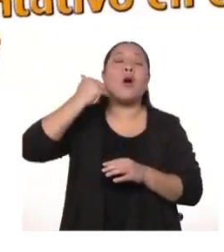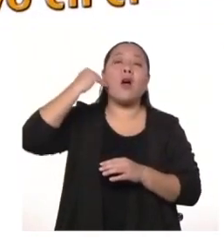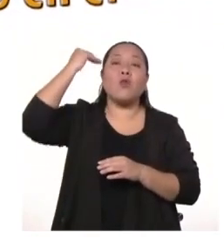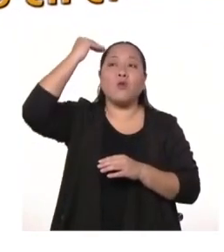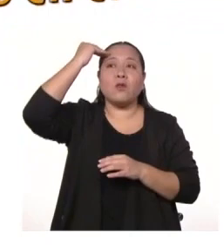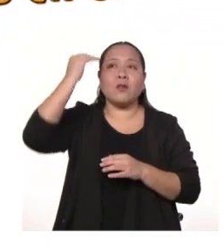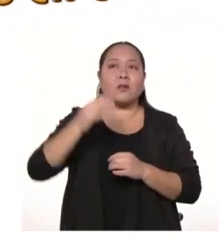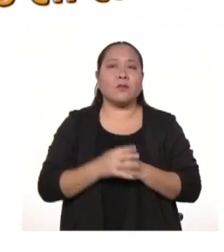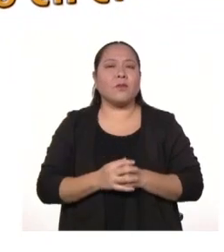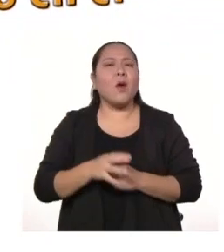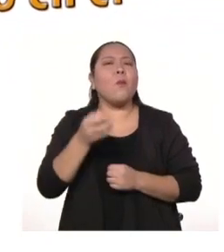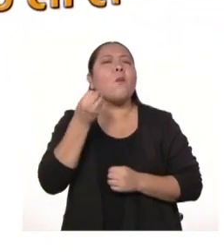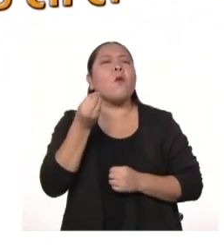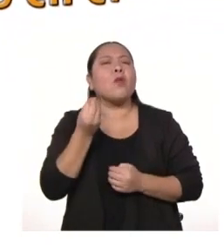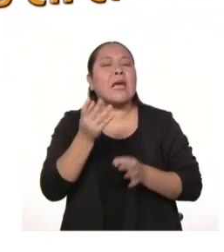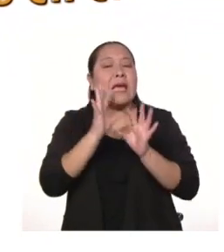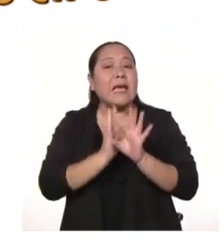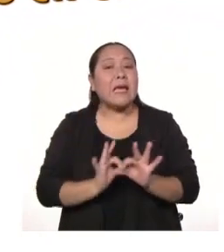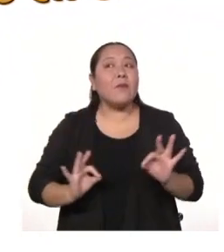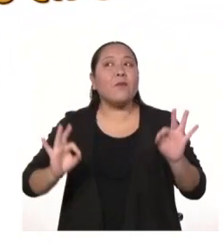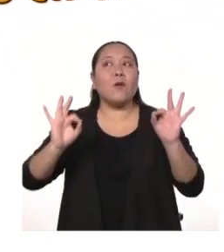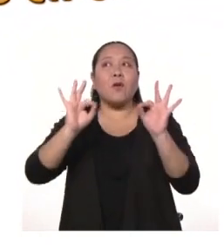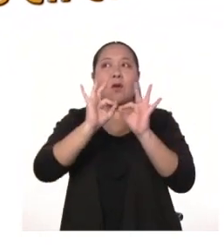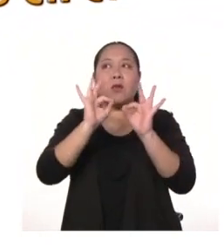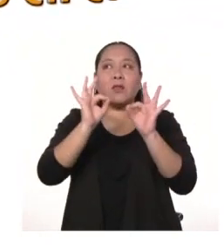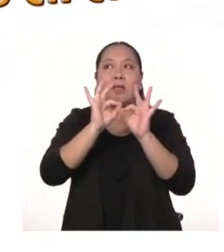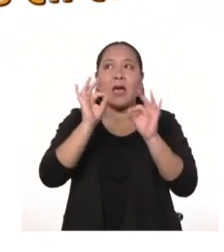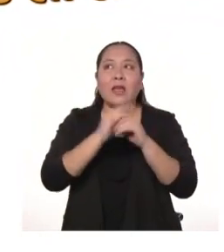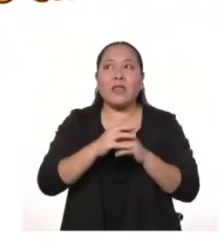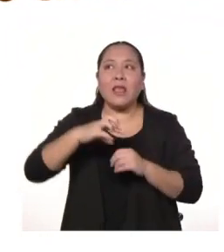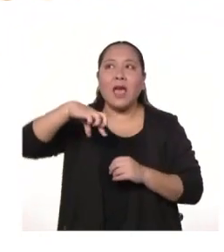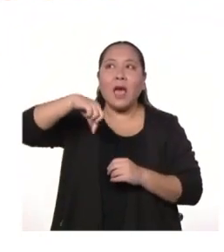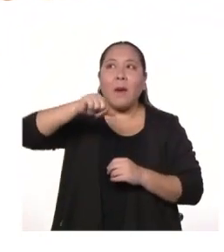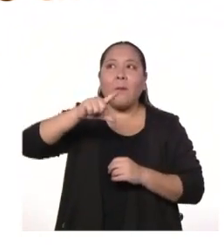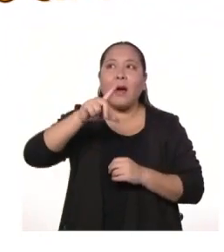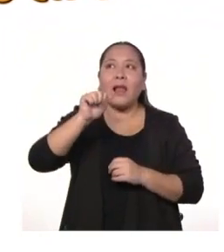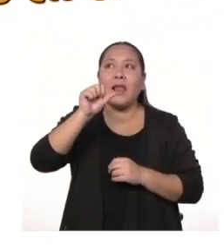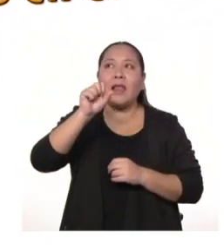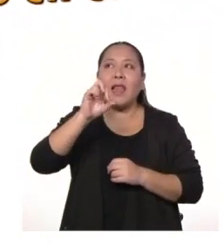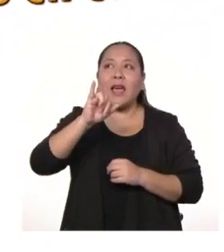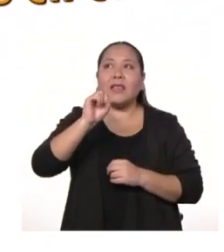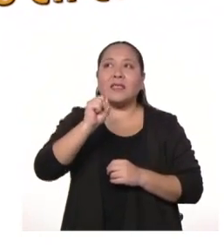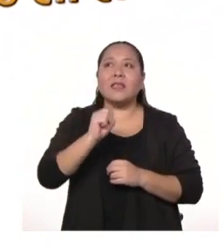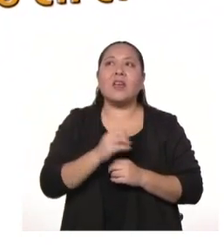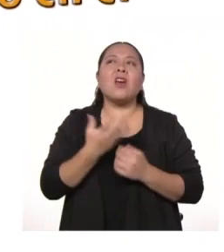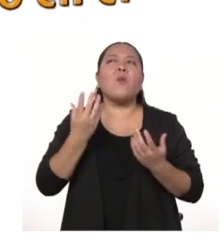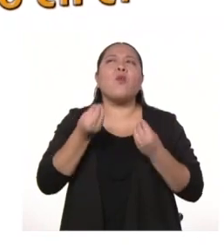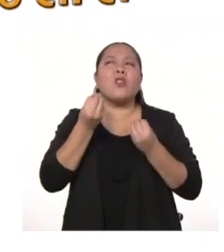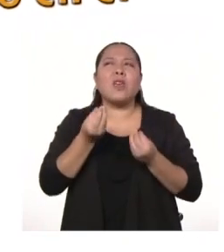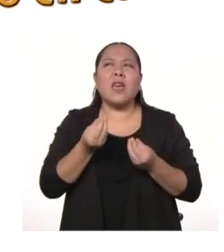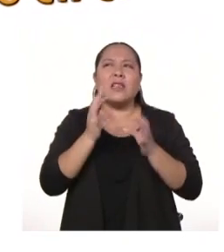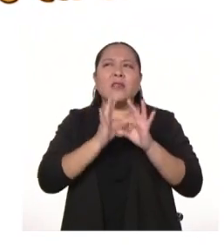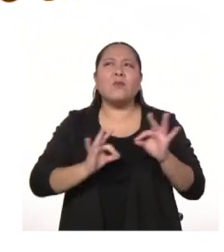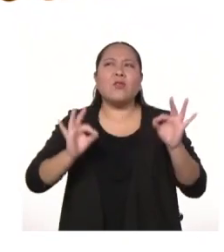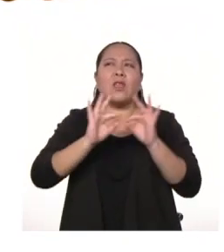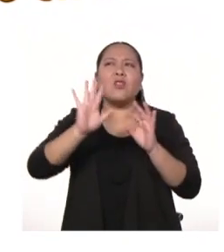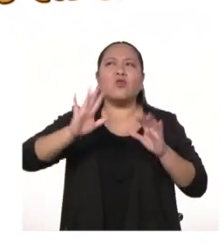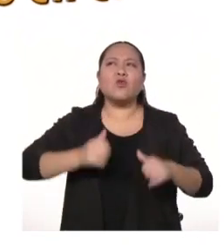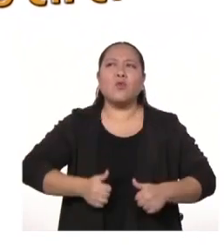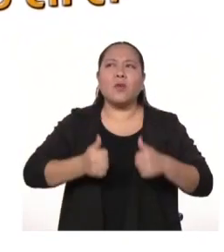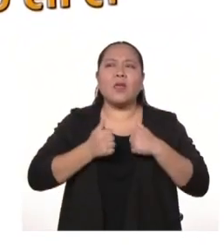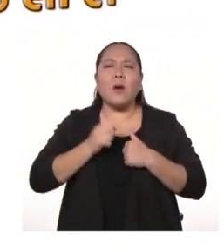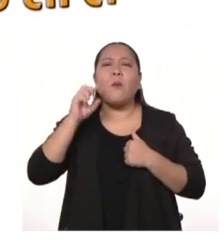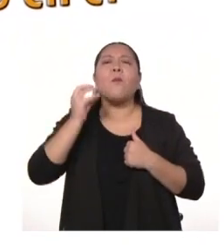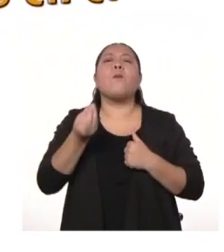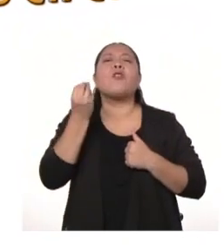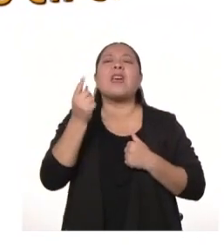¿Por qué fue importante el Palais Concert en la vida de Abraham Valdelomar? ¿Por qué él fue tan representativo en